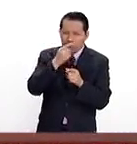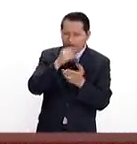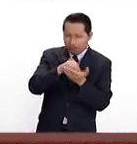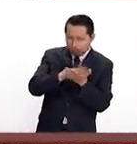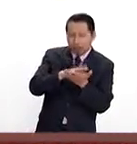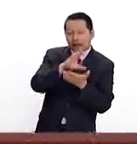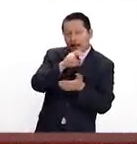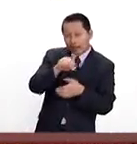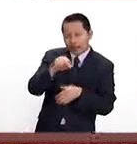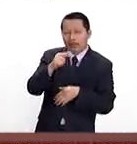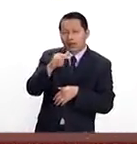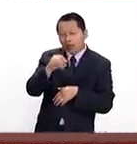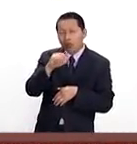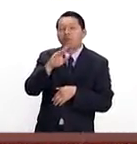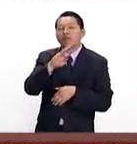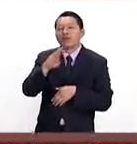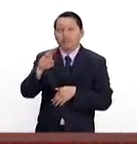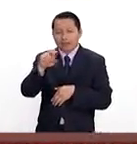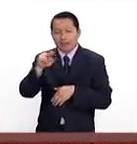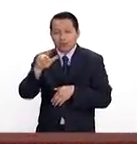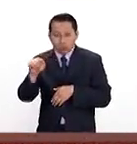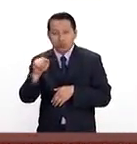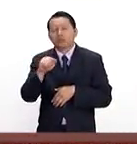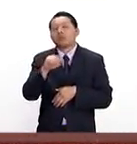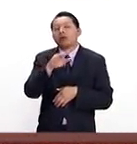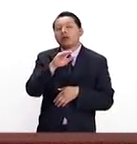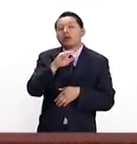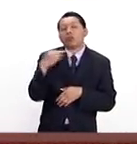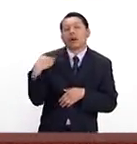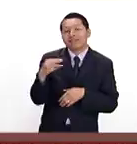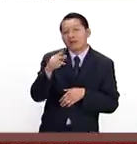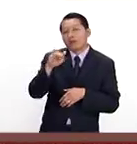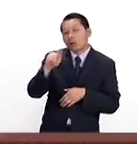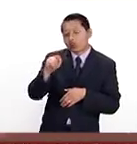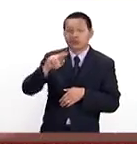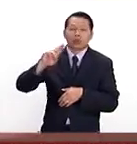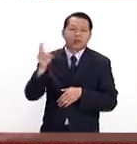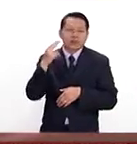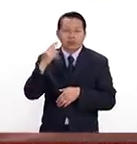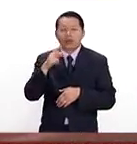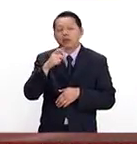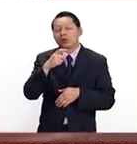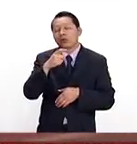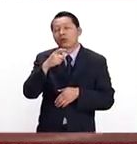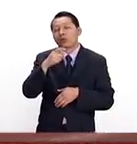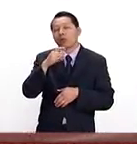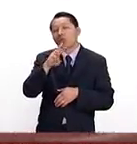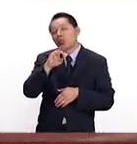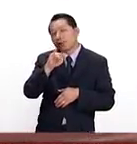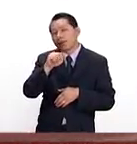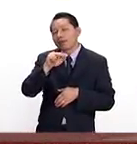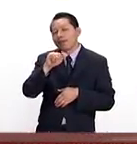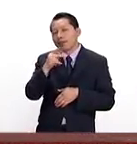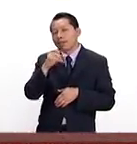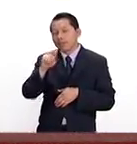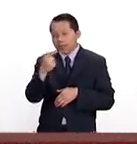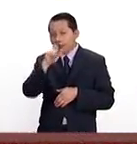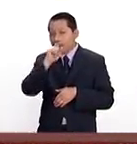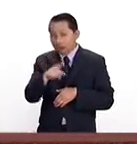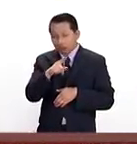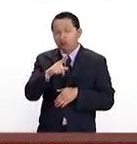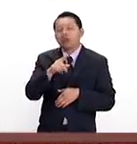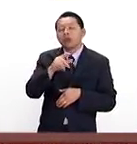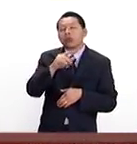CNN, Gallup, ABC News, Washington Post, la Universidad de Quinnipiac, NBC y Wall